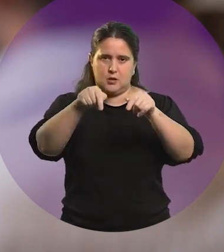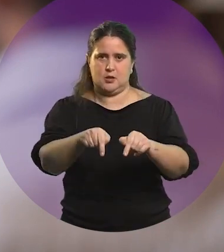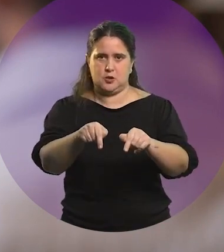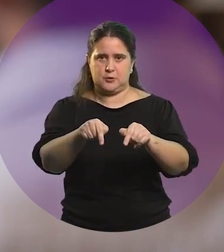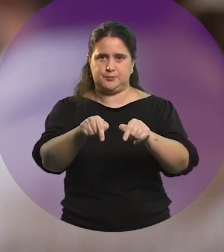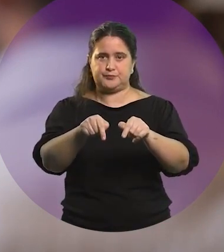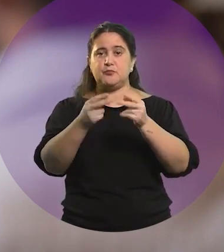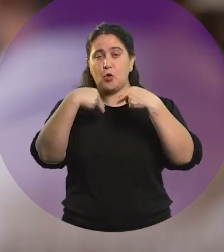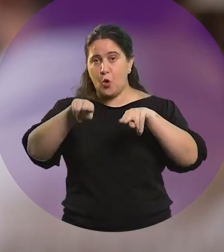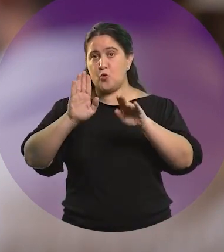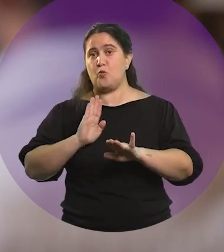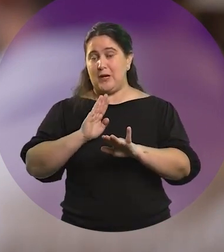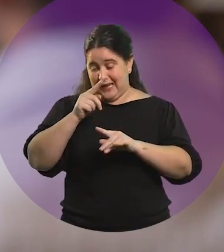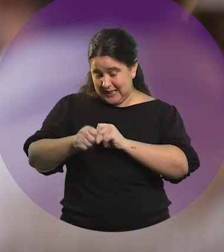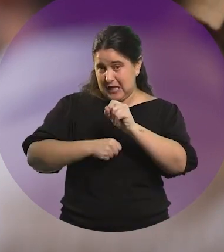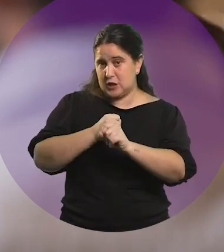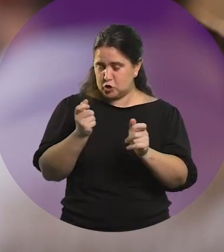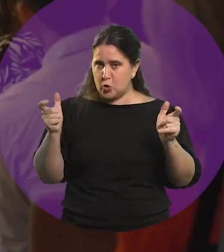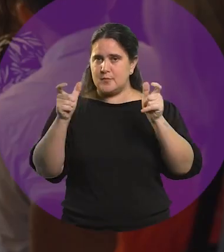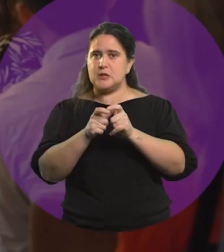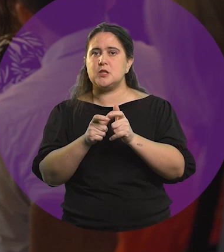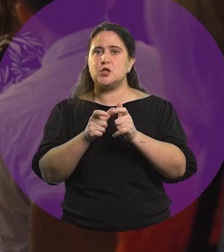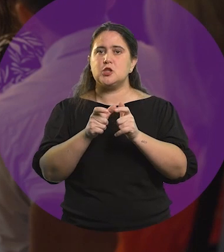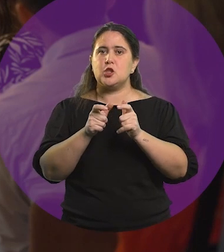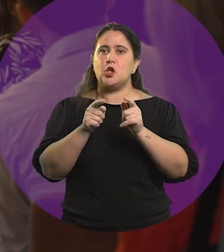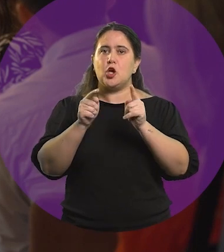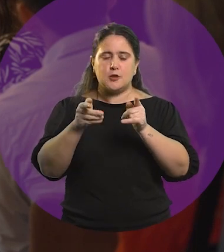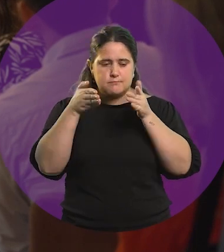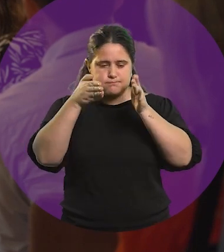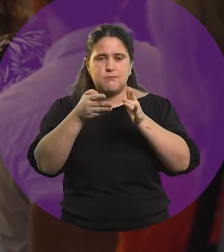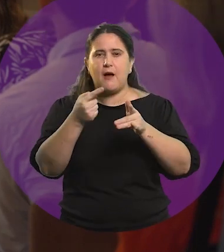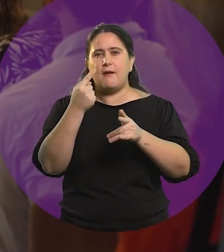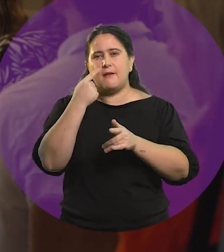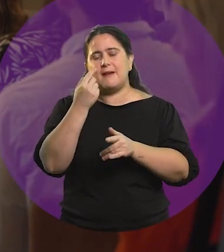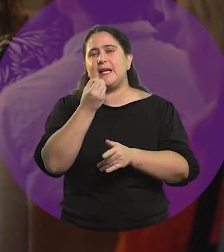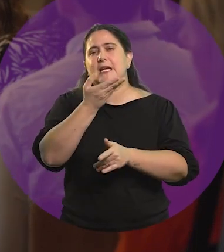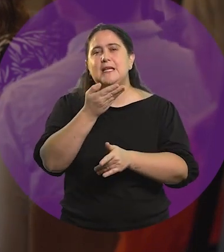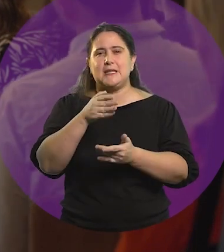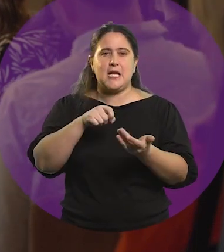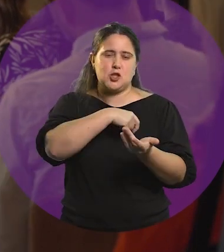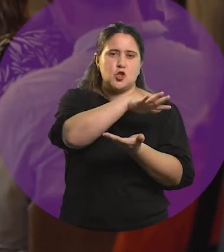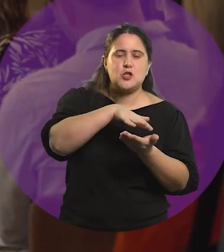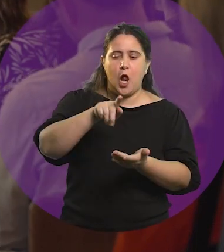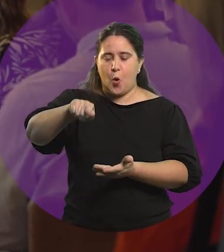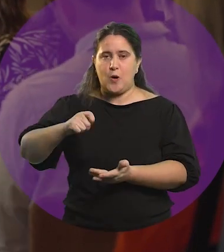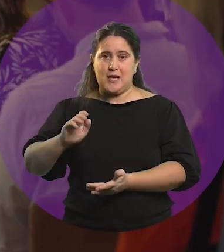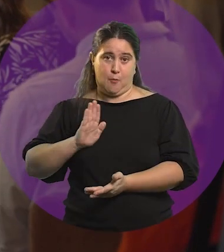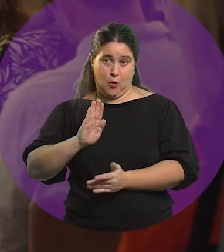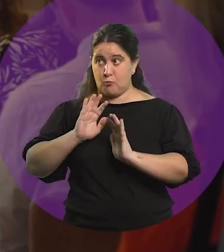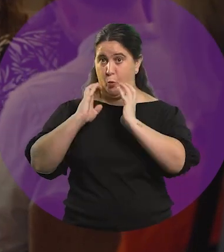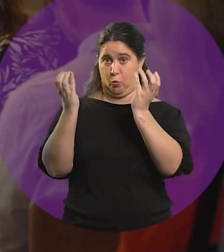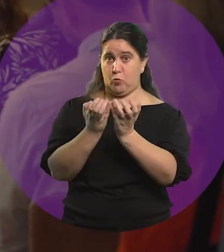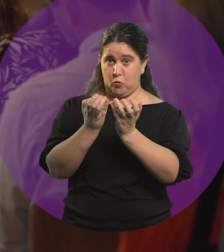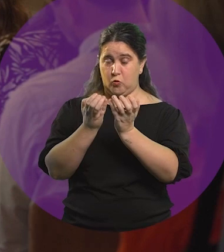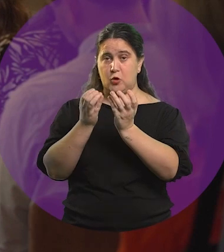foco allí. Desde ONU Mujeres este año, tanto en la comisión que mira la condición jurídica y social de la mujer a nivel mundial,